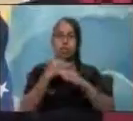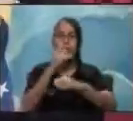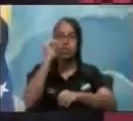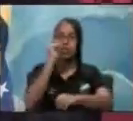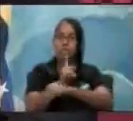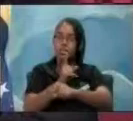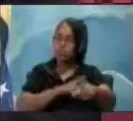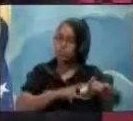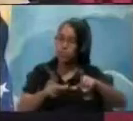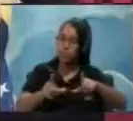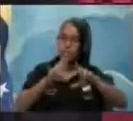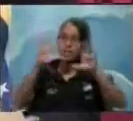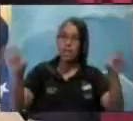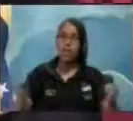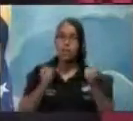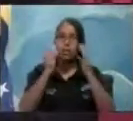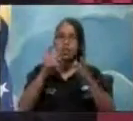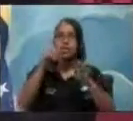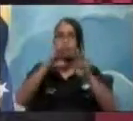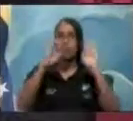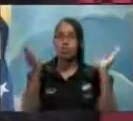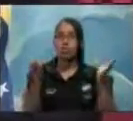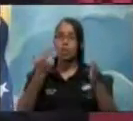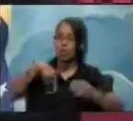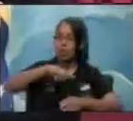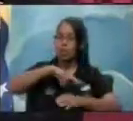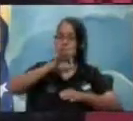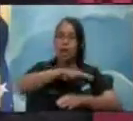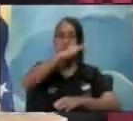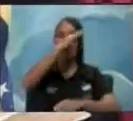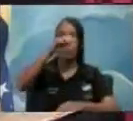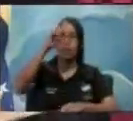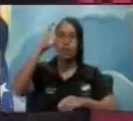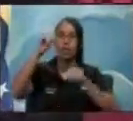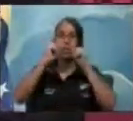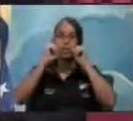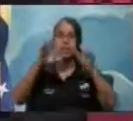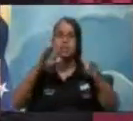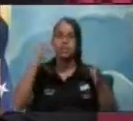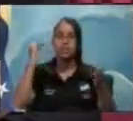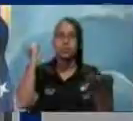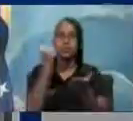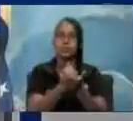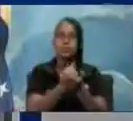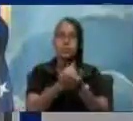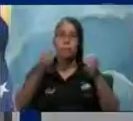y suficiente Salvador de nuestras almas. Que Dios nos bendiga. ¡Gloria a Dios!